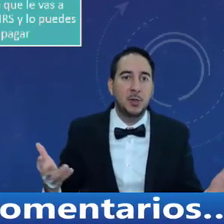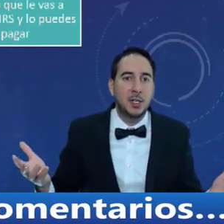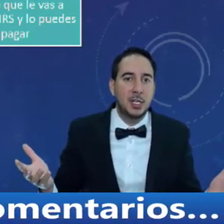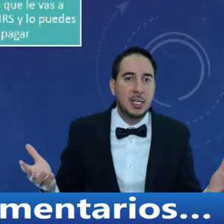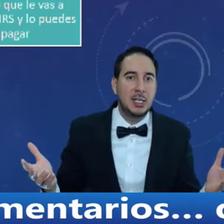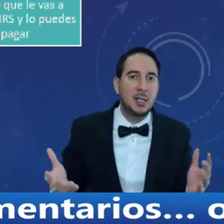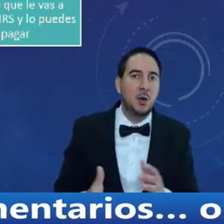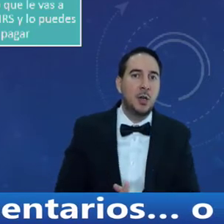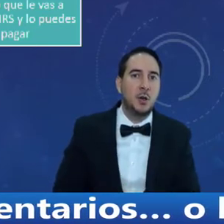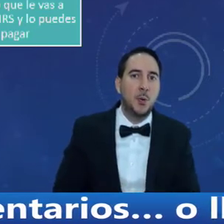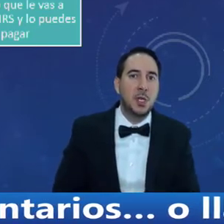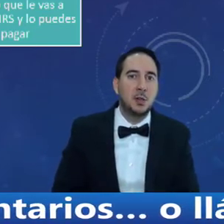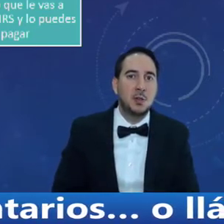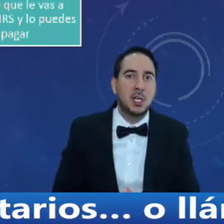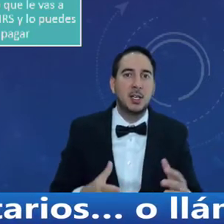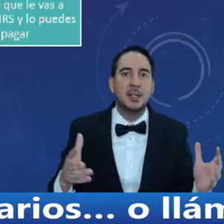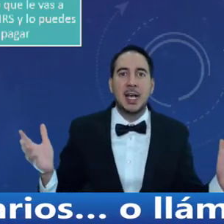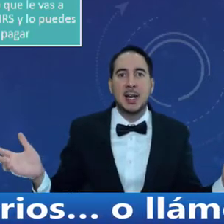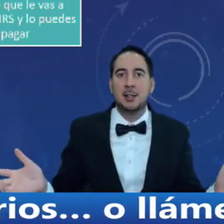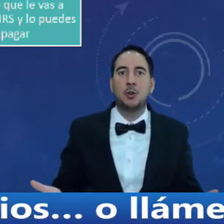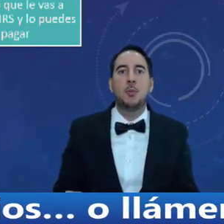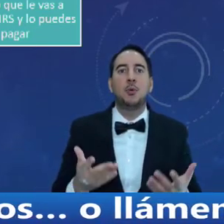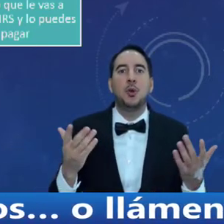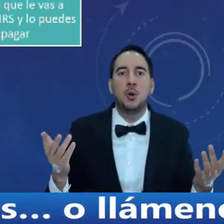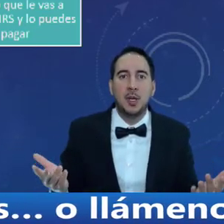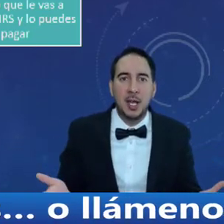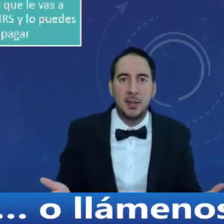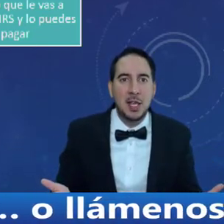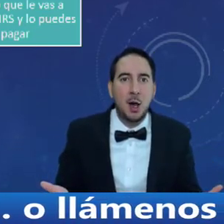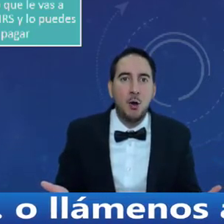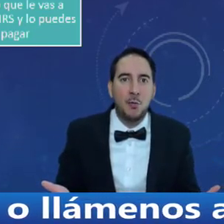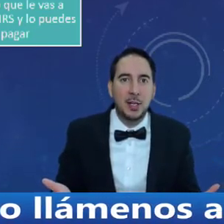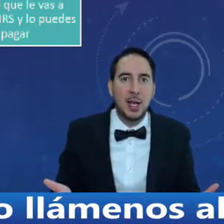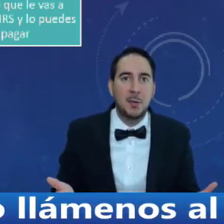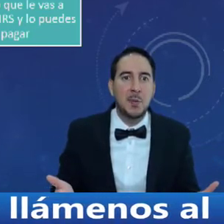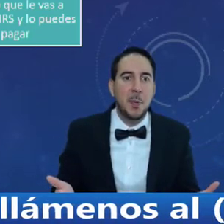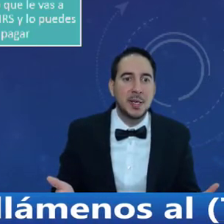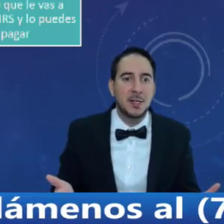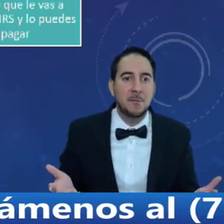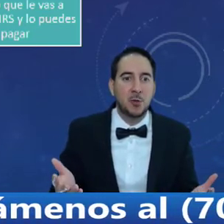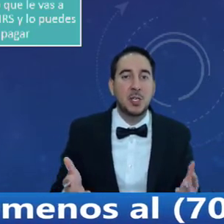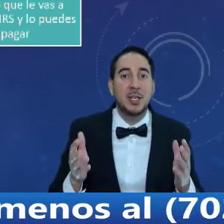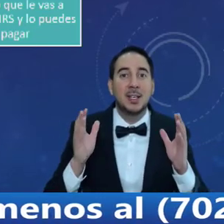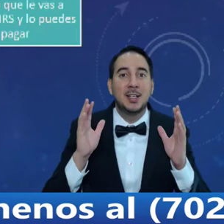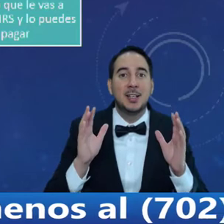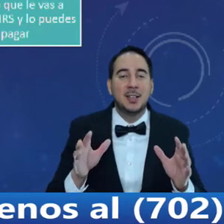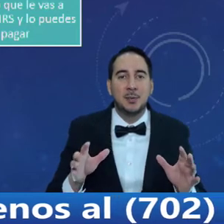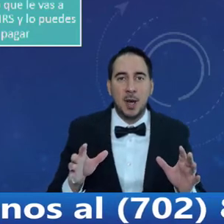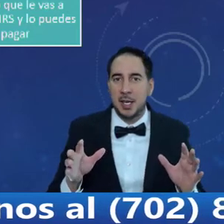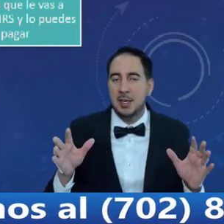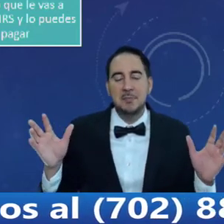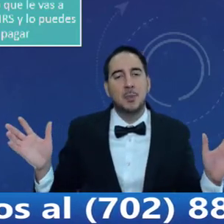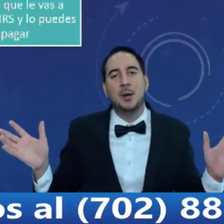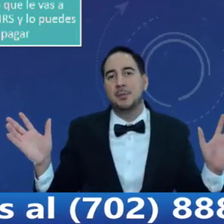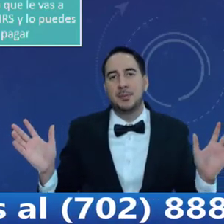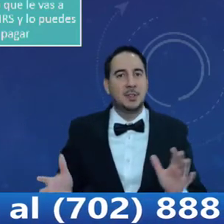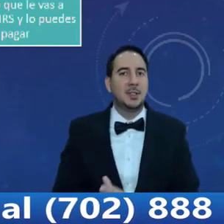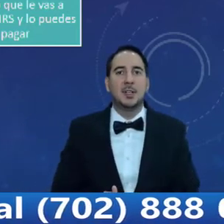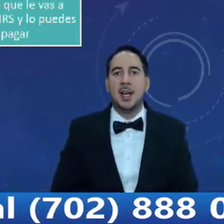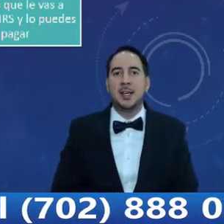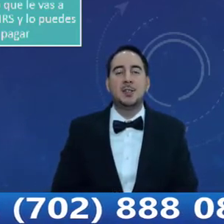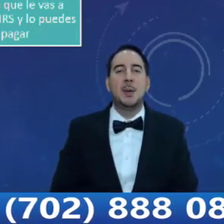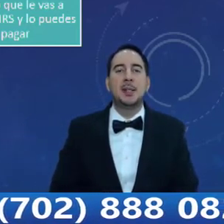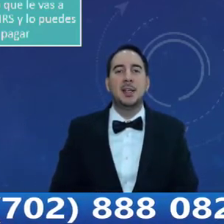reservado y no podía entonces darle a todo el mundo el día off, ¿verdad? El mismo mes. Entonces, aquí, bueno.